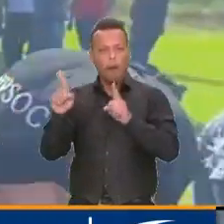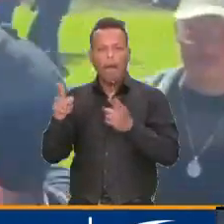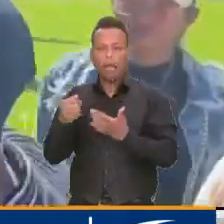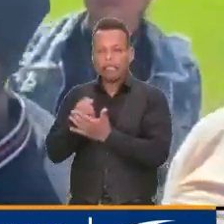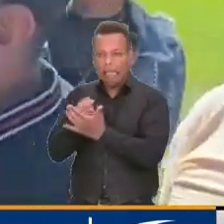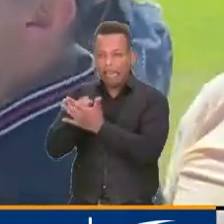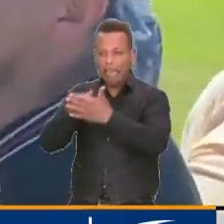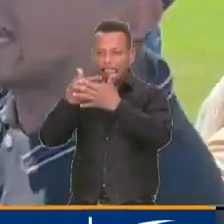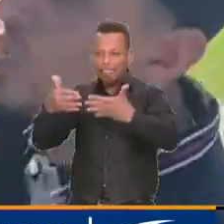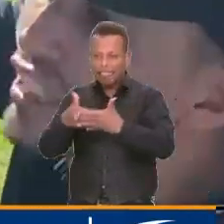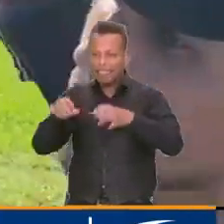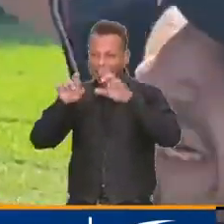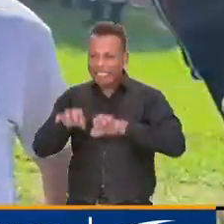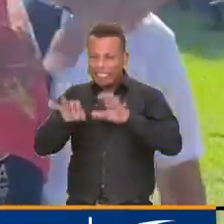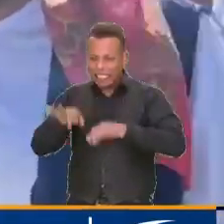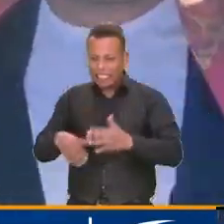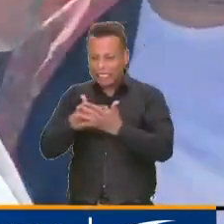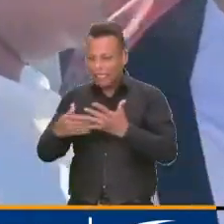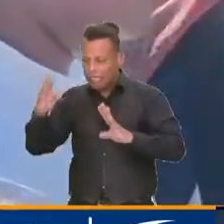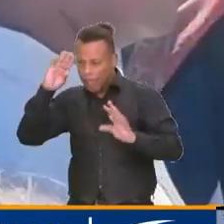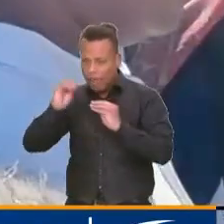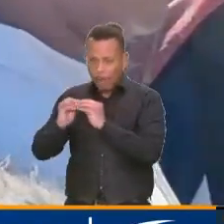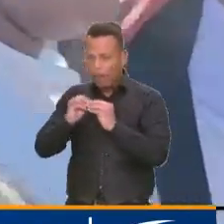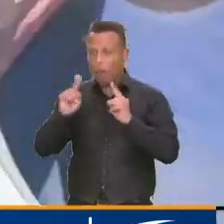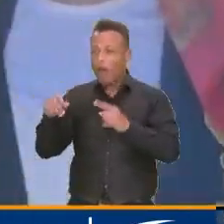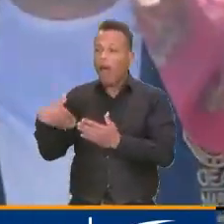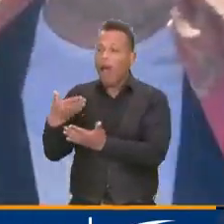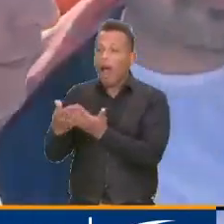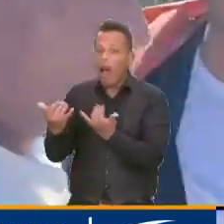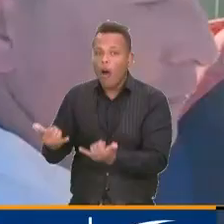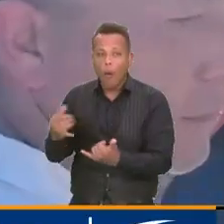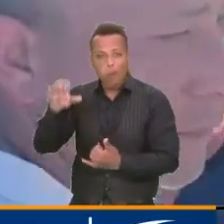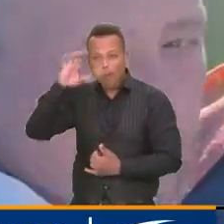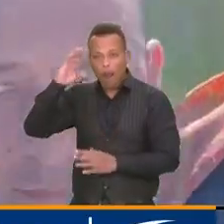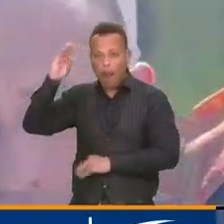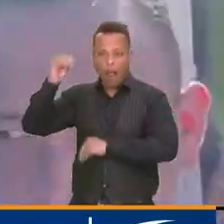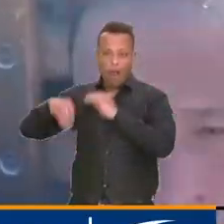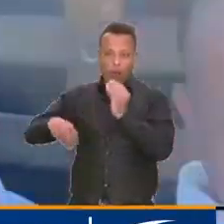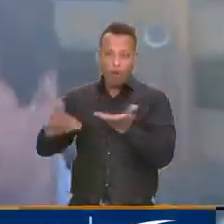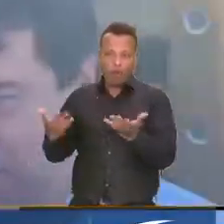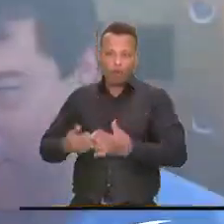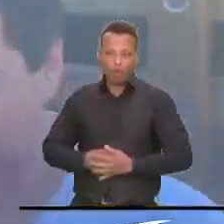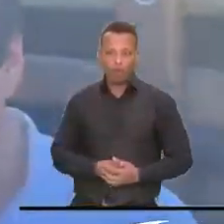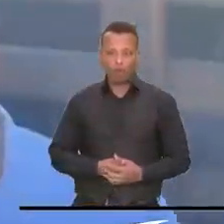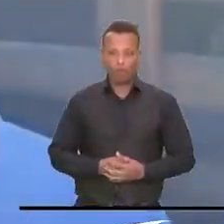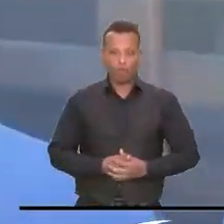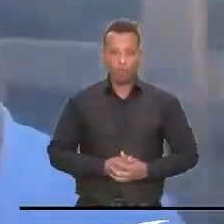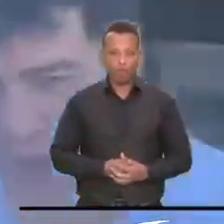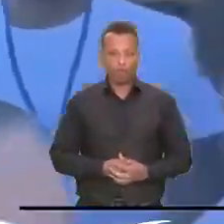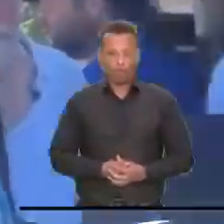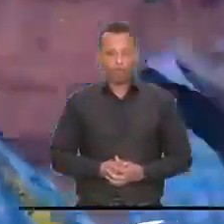del cual hasta hace apenas minutos todavía había que decir, no había acuerdo, Alejandro. Se mata con mentiras, se mata con...